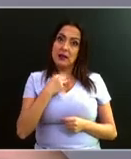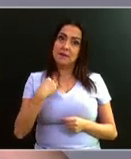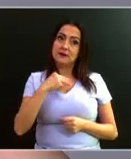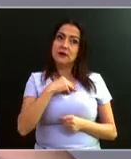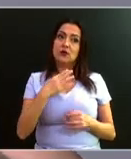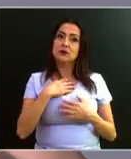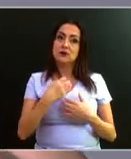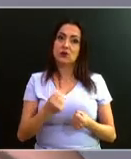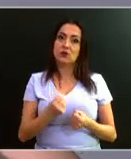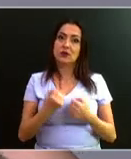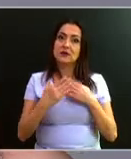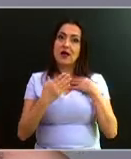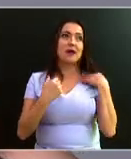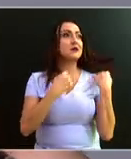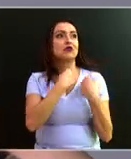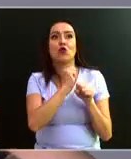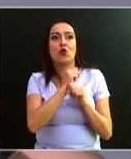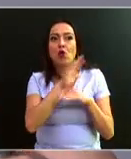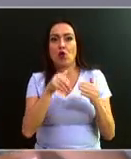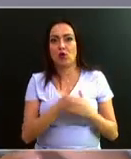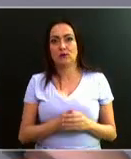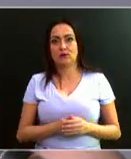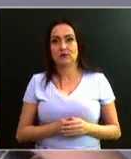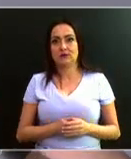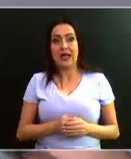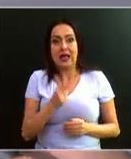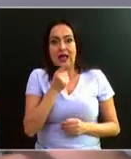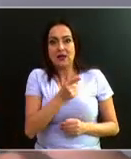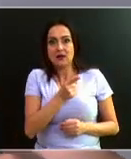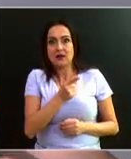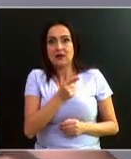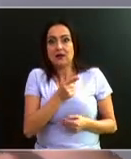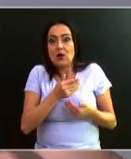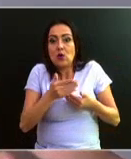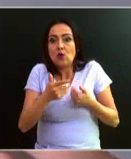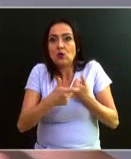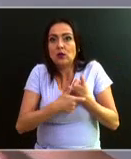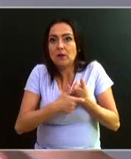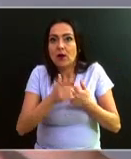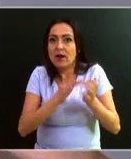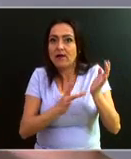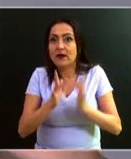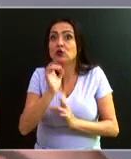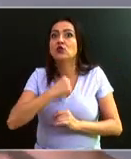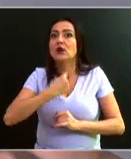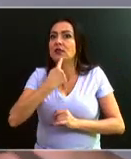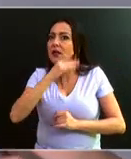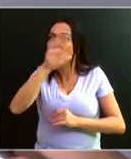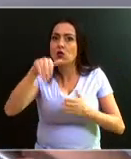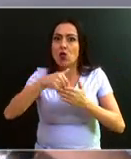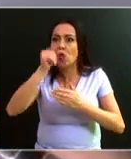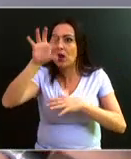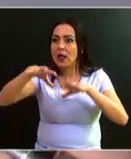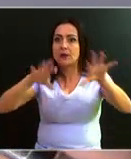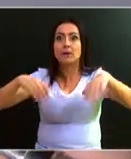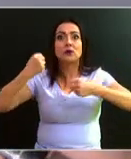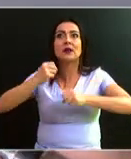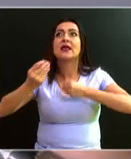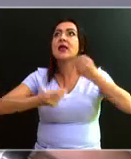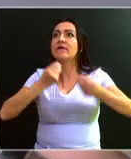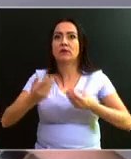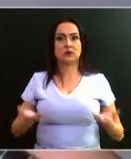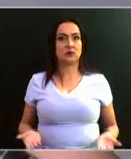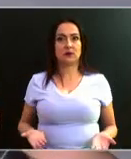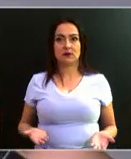Salud, ya hizo todo. Y ahí es donde, al corto plazo, justo en abril, yo les dije a todos los gobiernos locales, ¿qué vamos a